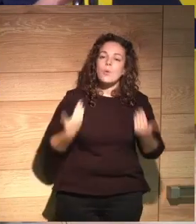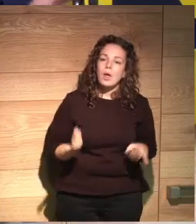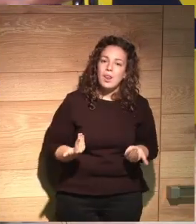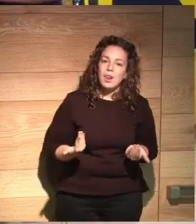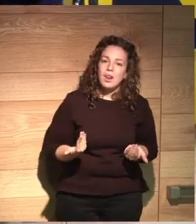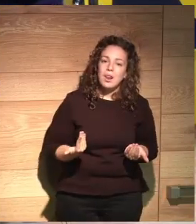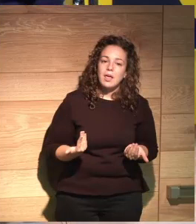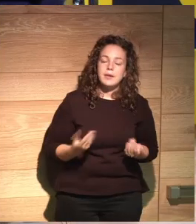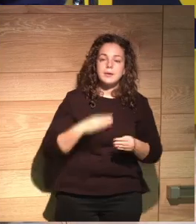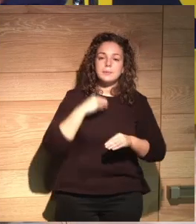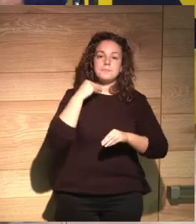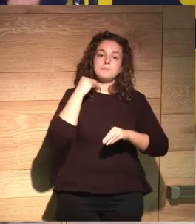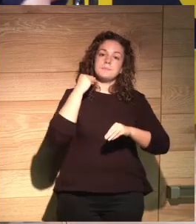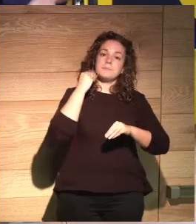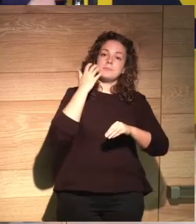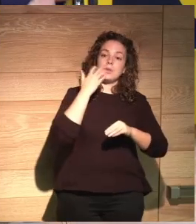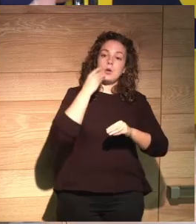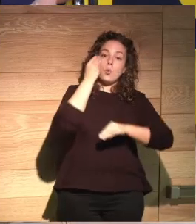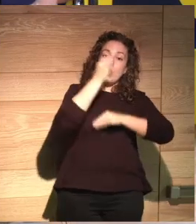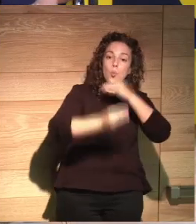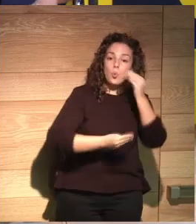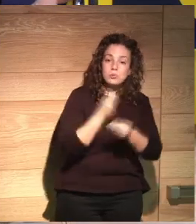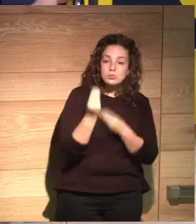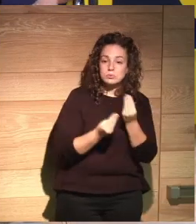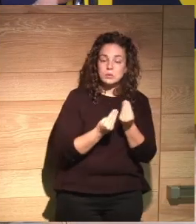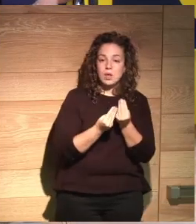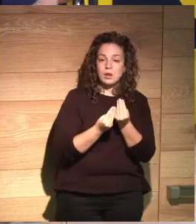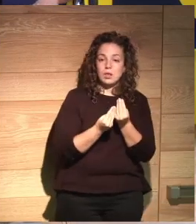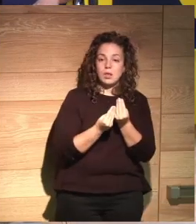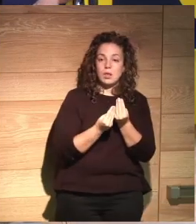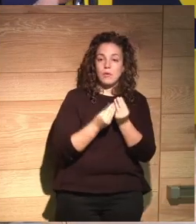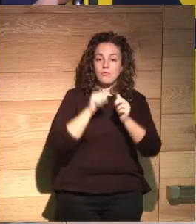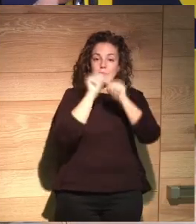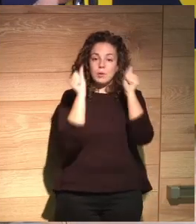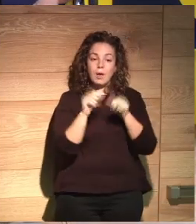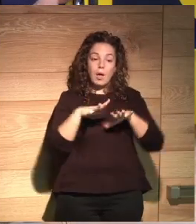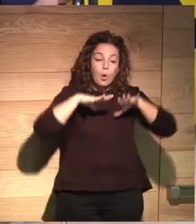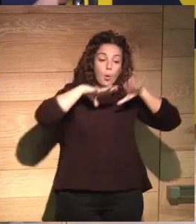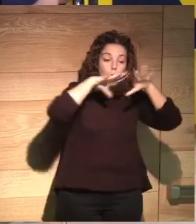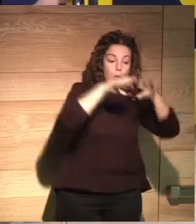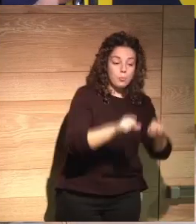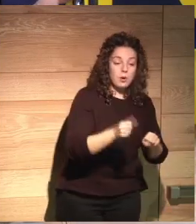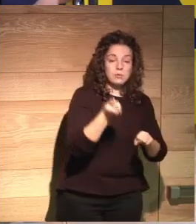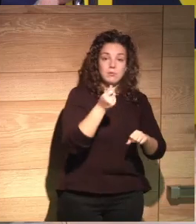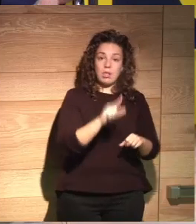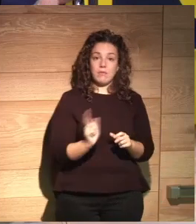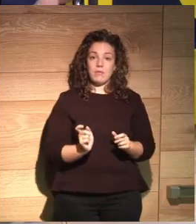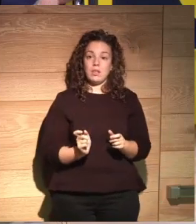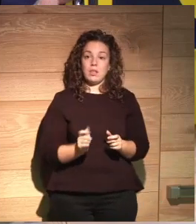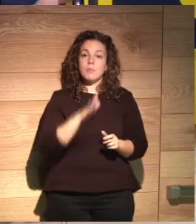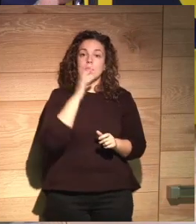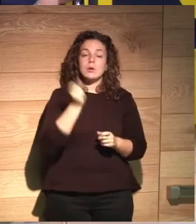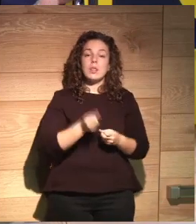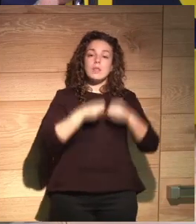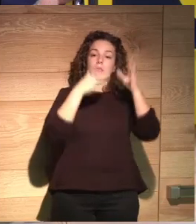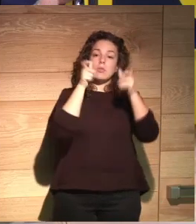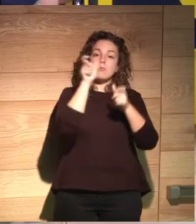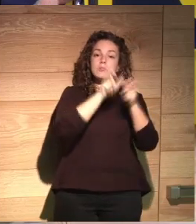usados de una manera donde no necesitan ocupar los porque una vez que pues tener gente en esos edificios